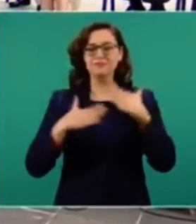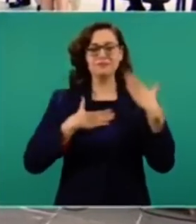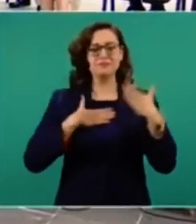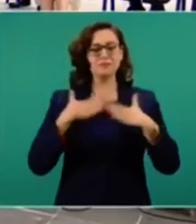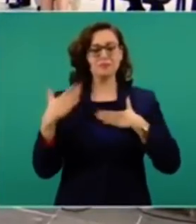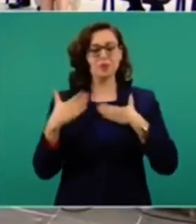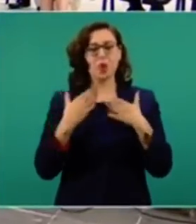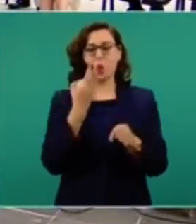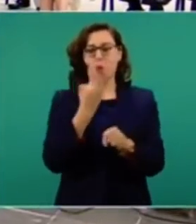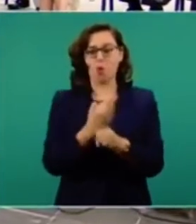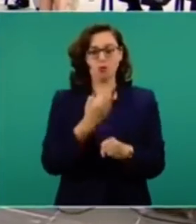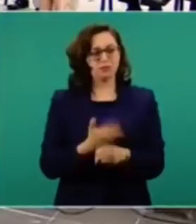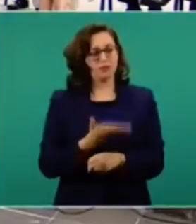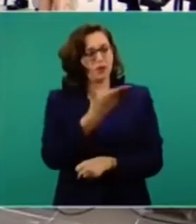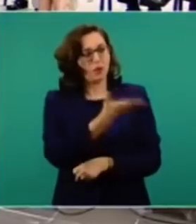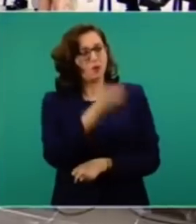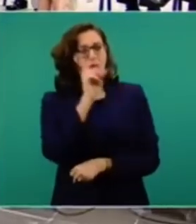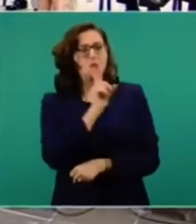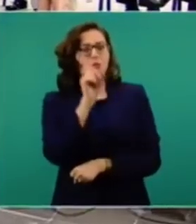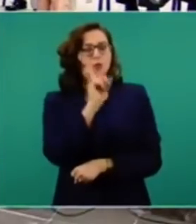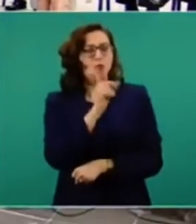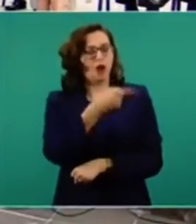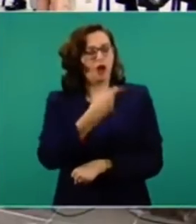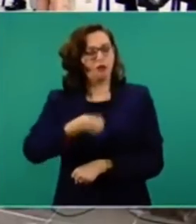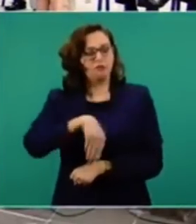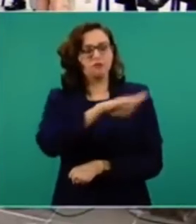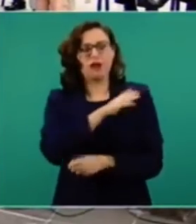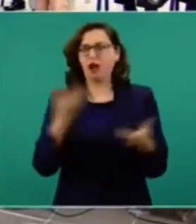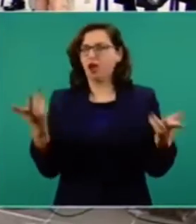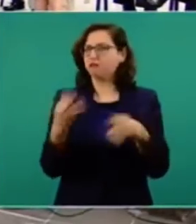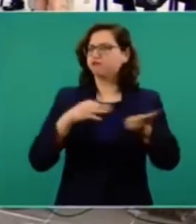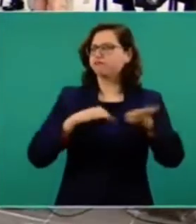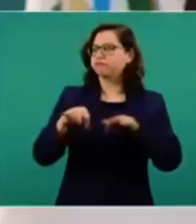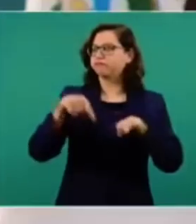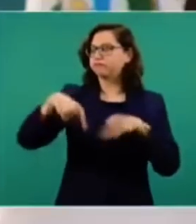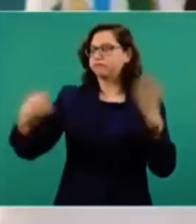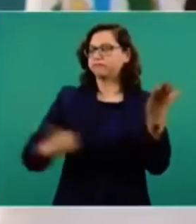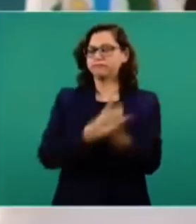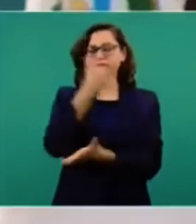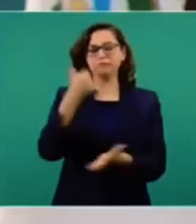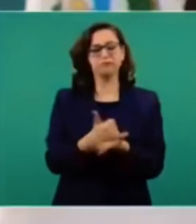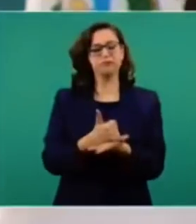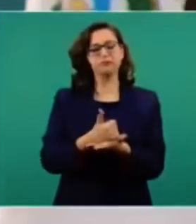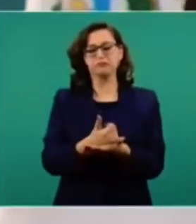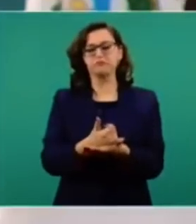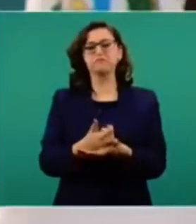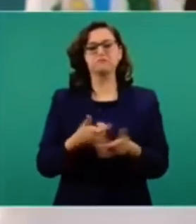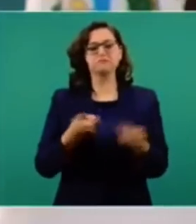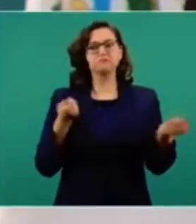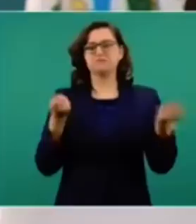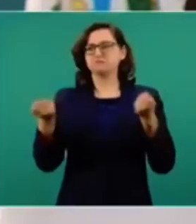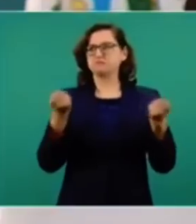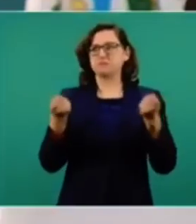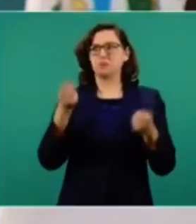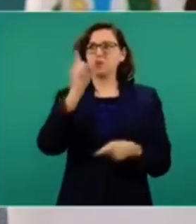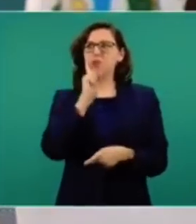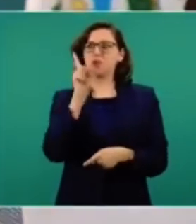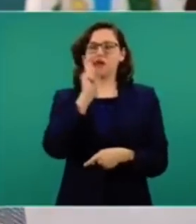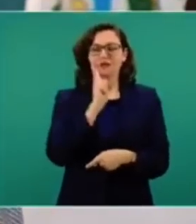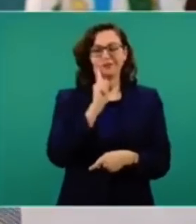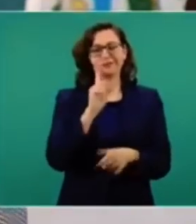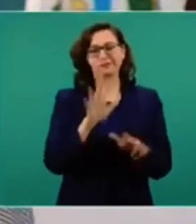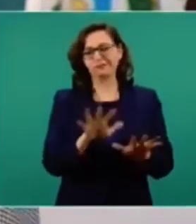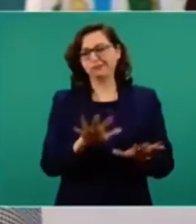por el acto de esta mujer y de esta ciudad extraordinaria que es gobernada por una